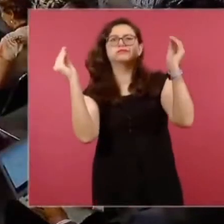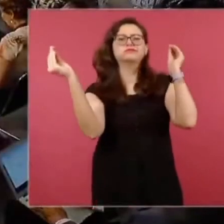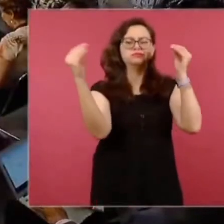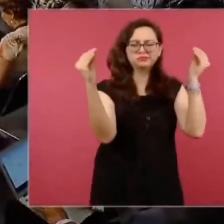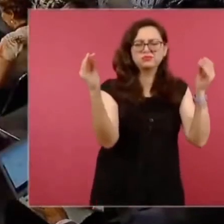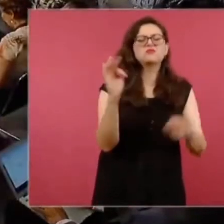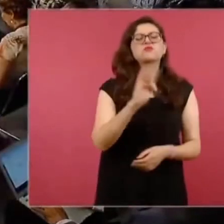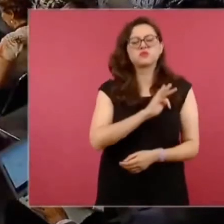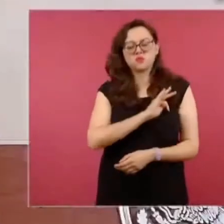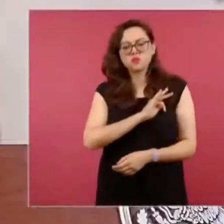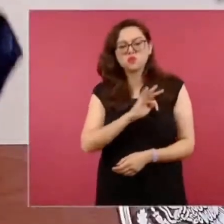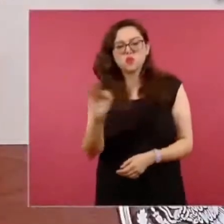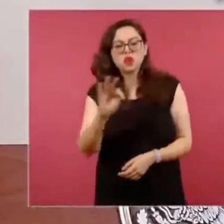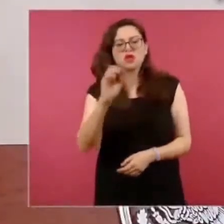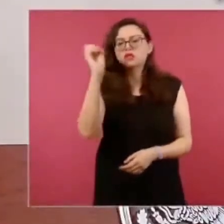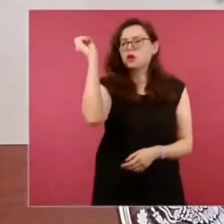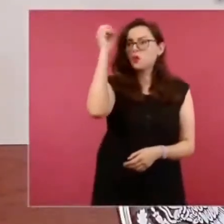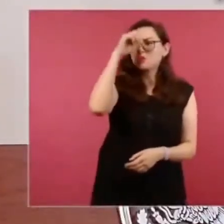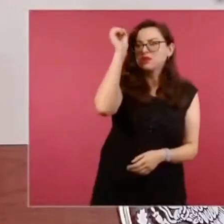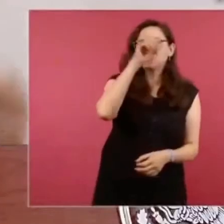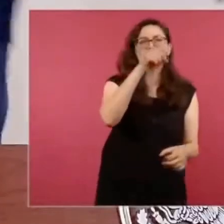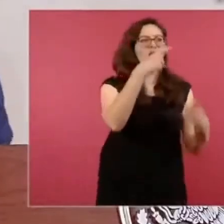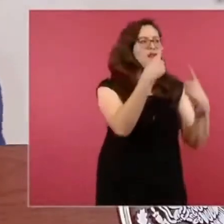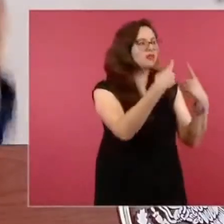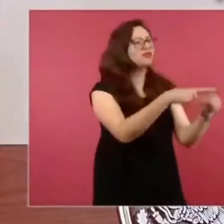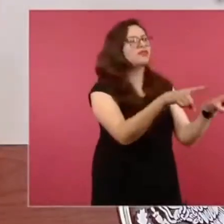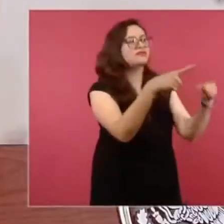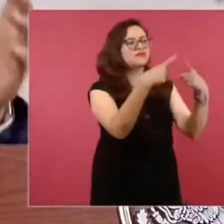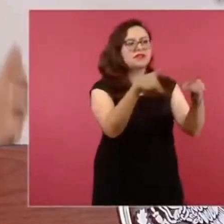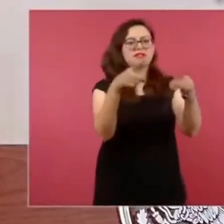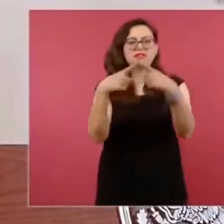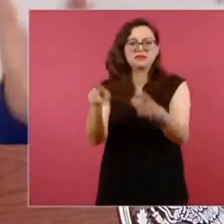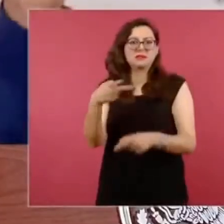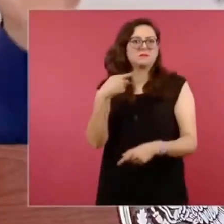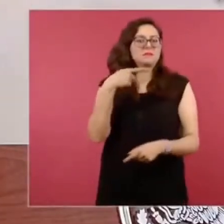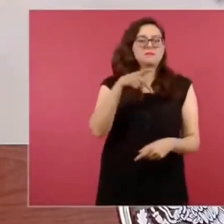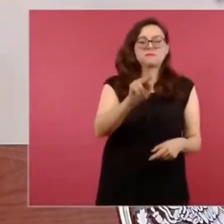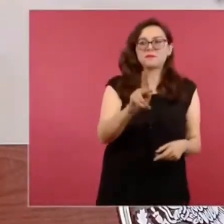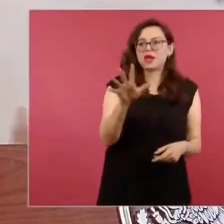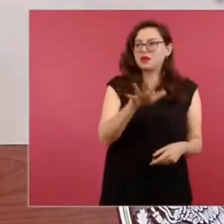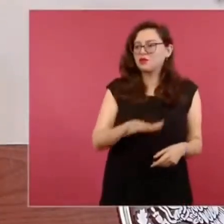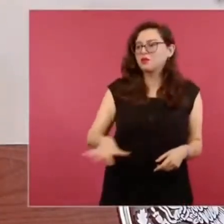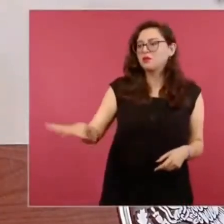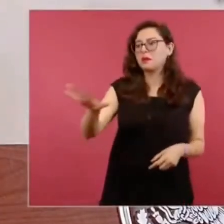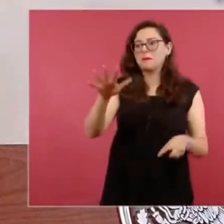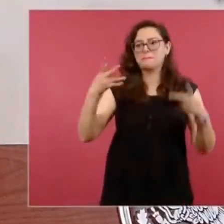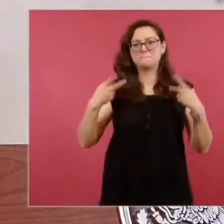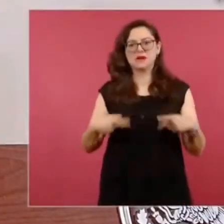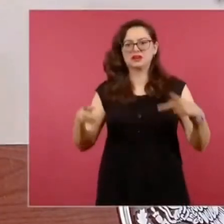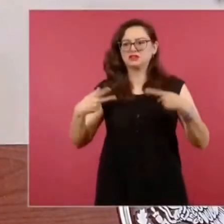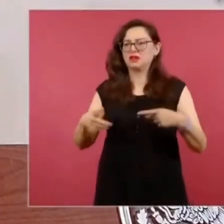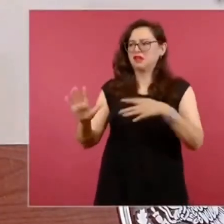tener nuestras posturas políticas, ideológicas, pero ¿qué culpa tienen los pueblos?